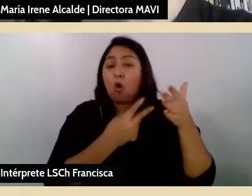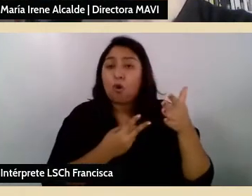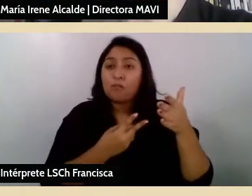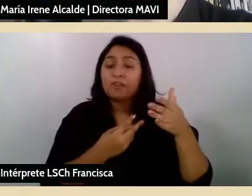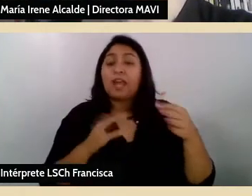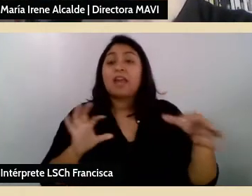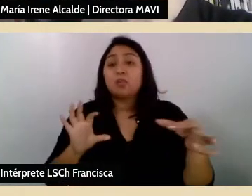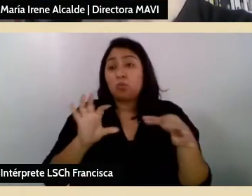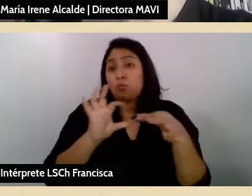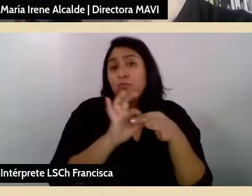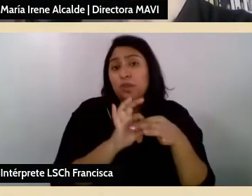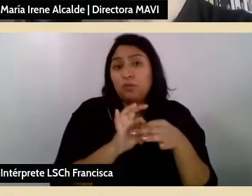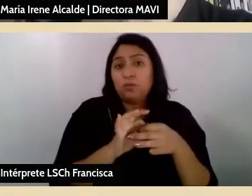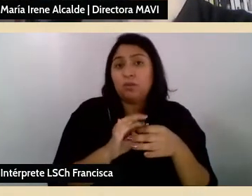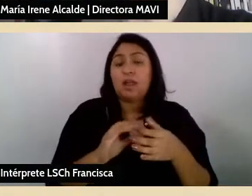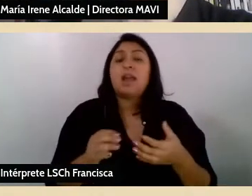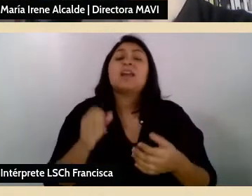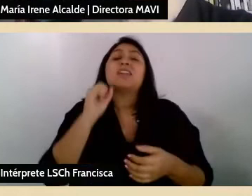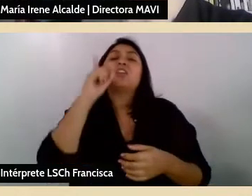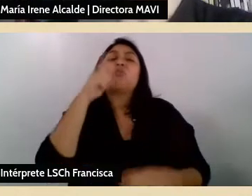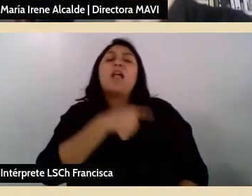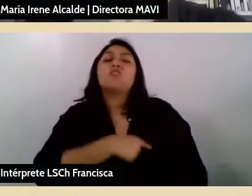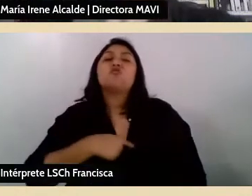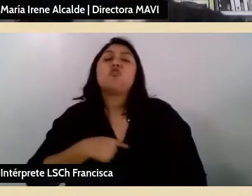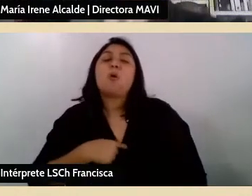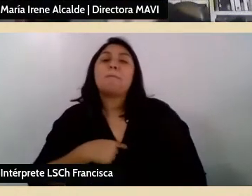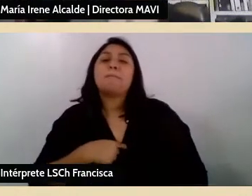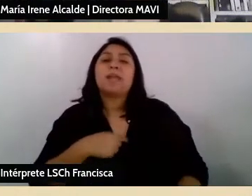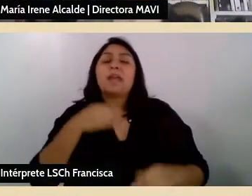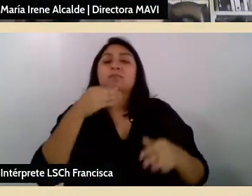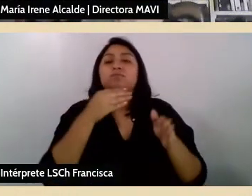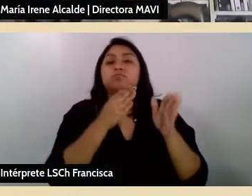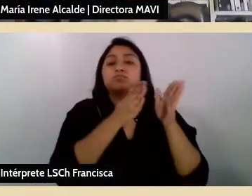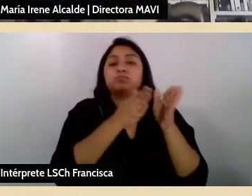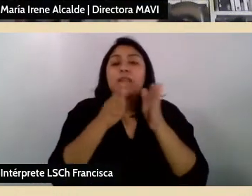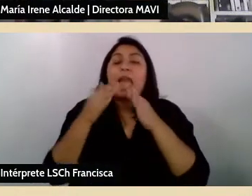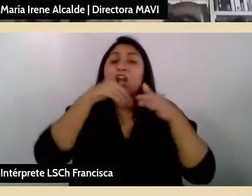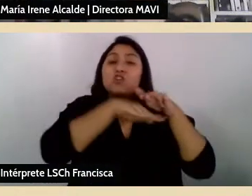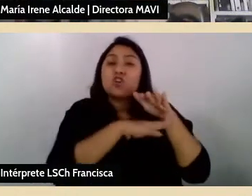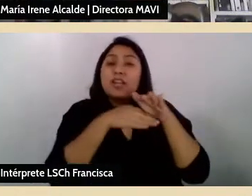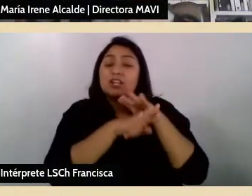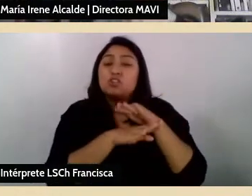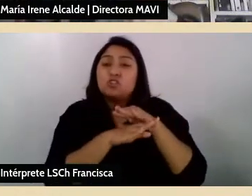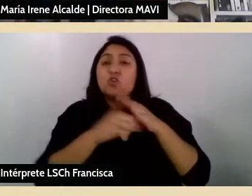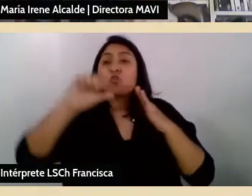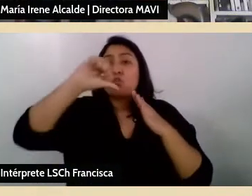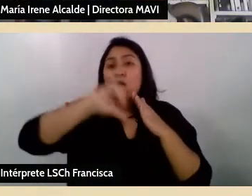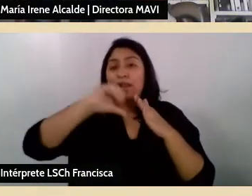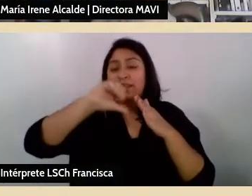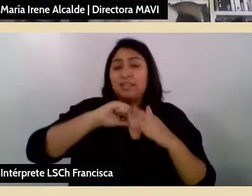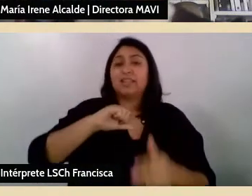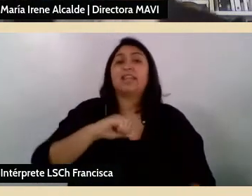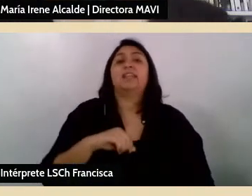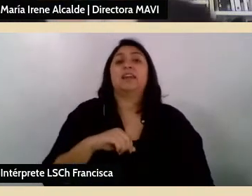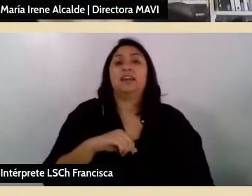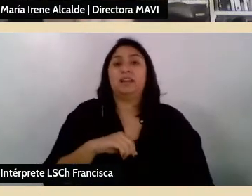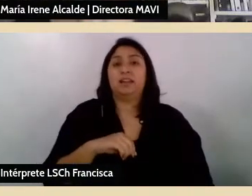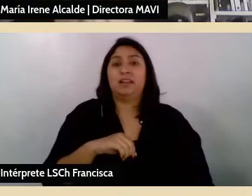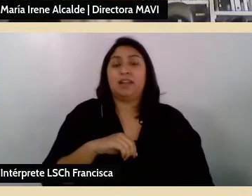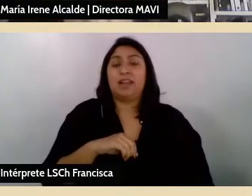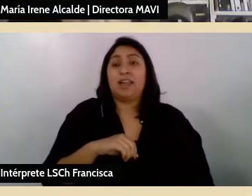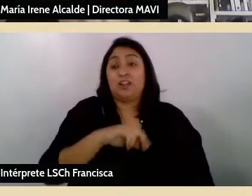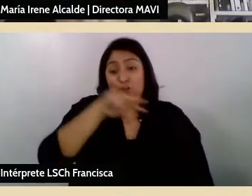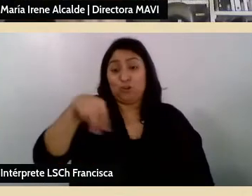redes sociales como colección cuarentena. O sea, nosotros quedamos cuarentenados y dijimos, uy, la colección también quedó en